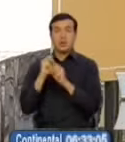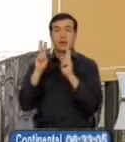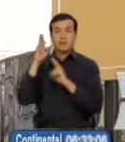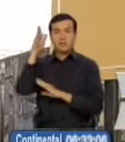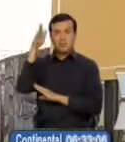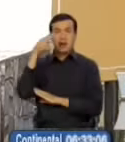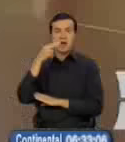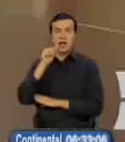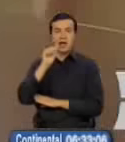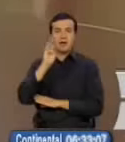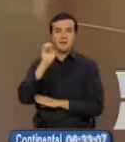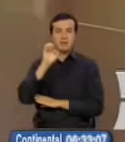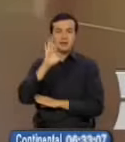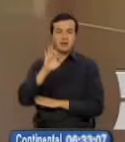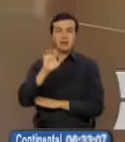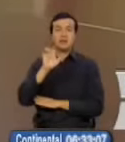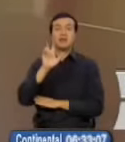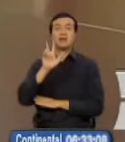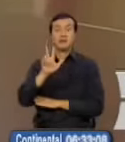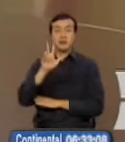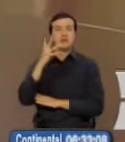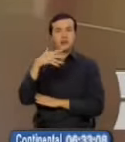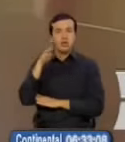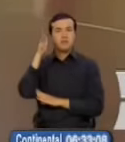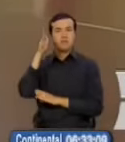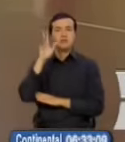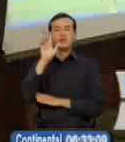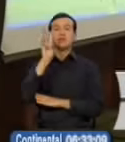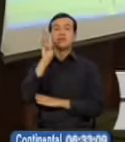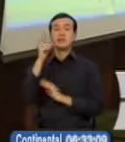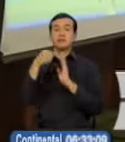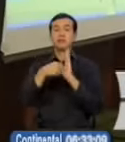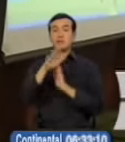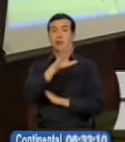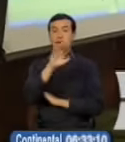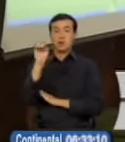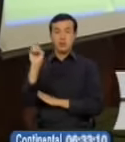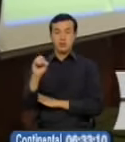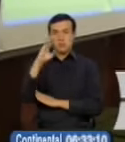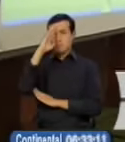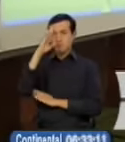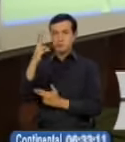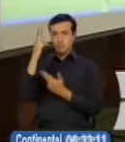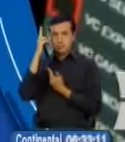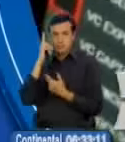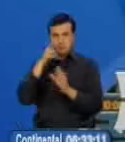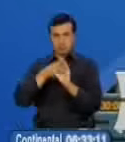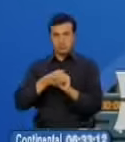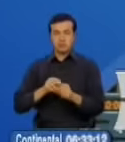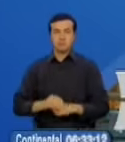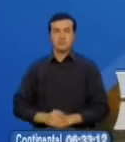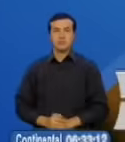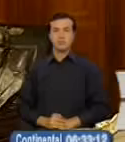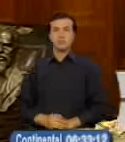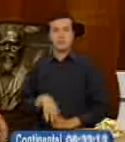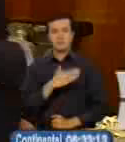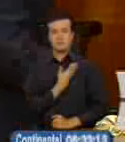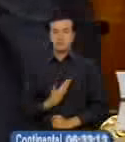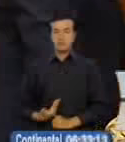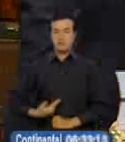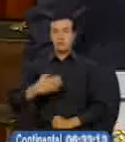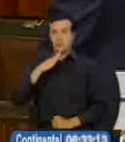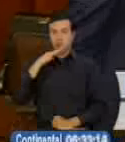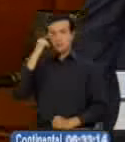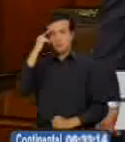conferencia de Hábitat 3 está listo. 6.500 policías y militares participarán en el evento. El presidente Rafael